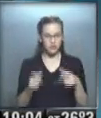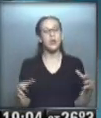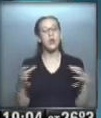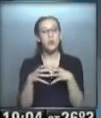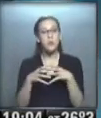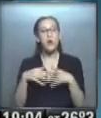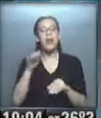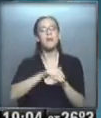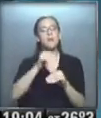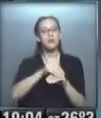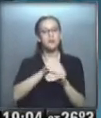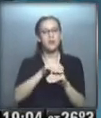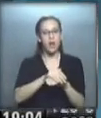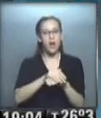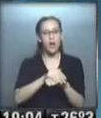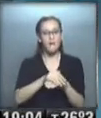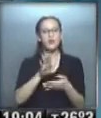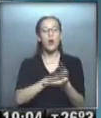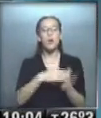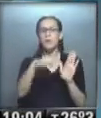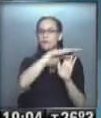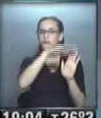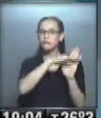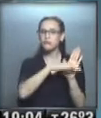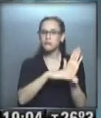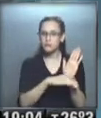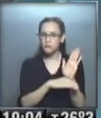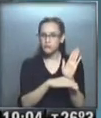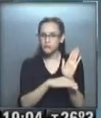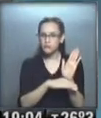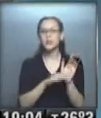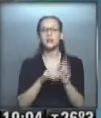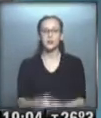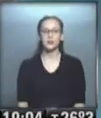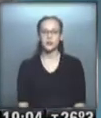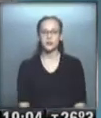el encargado de establecer pliegos de bases y condiciones en concursos y adjudicaciones.